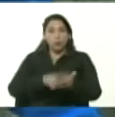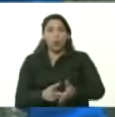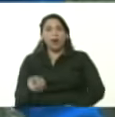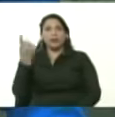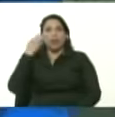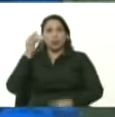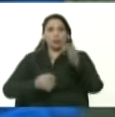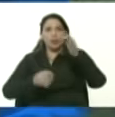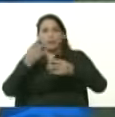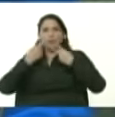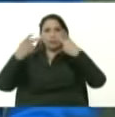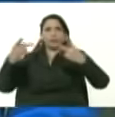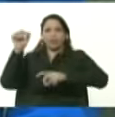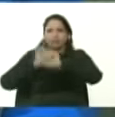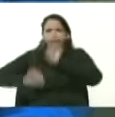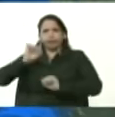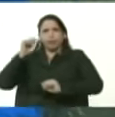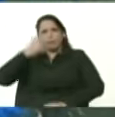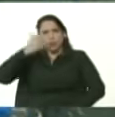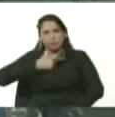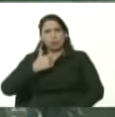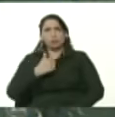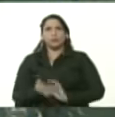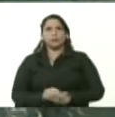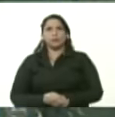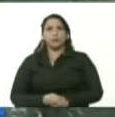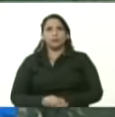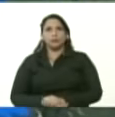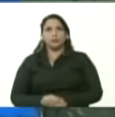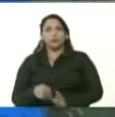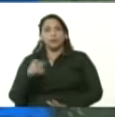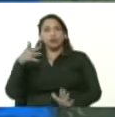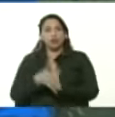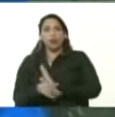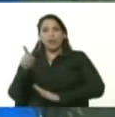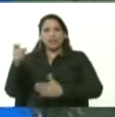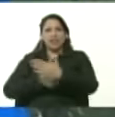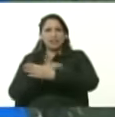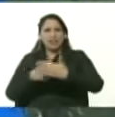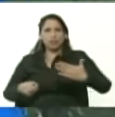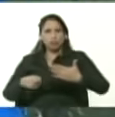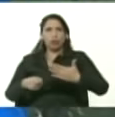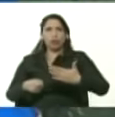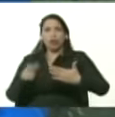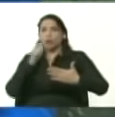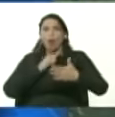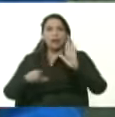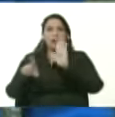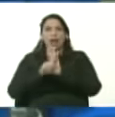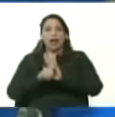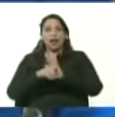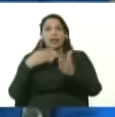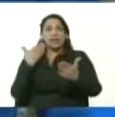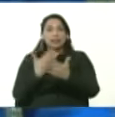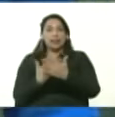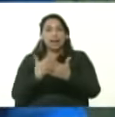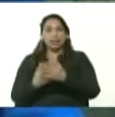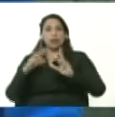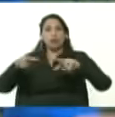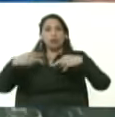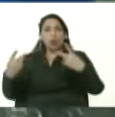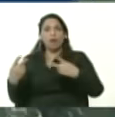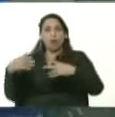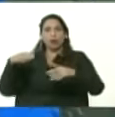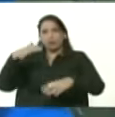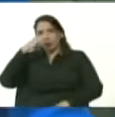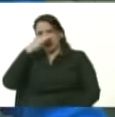declaración rechazando firmemente la aplicación de estas sanciones ilícitas. Se trata del nuevo terrorismo económico